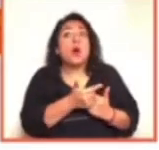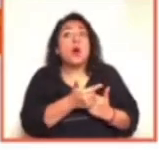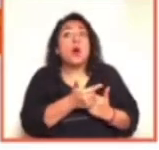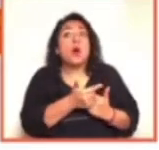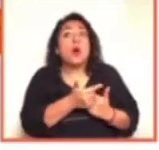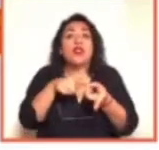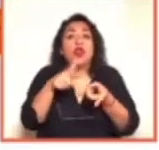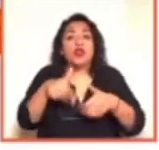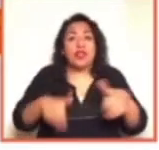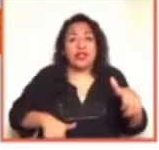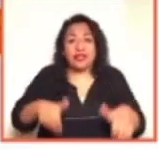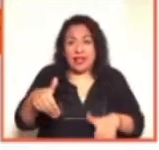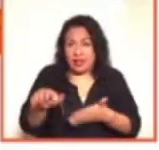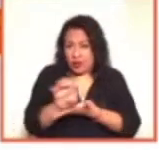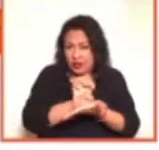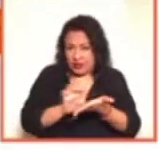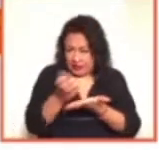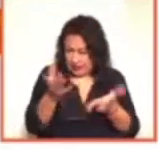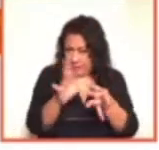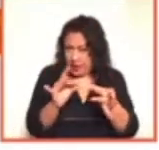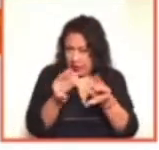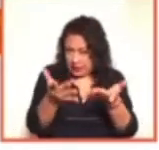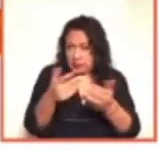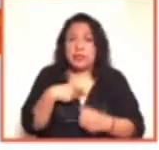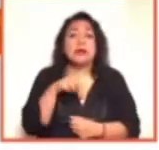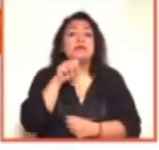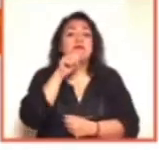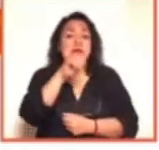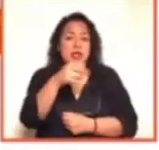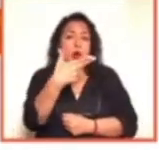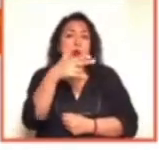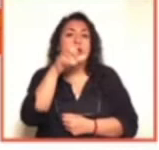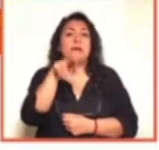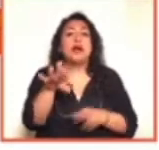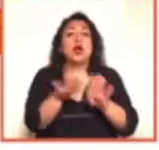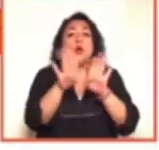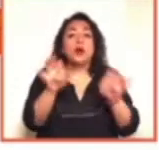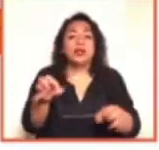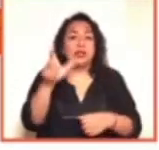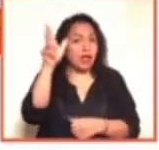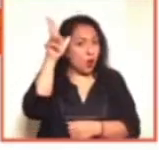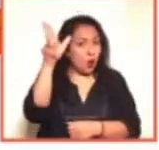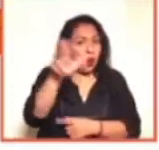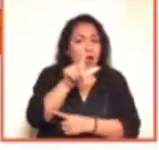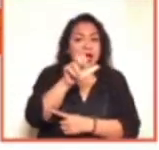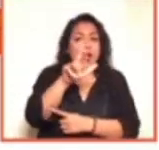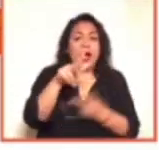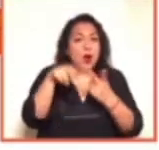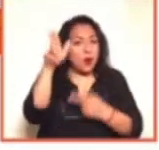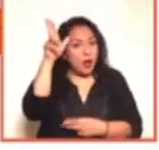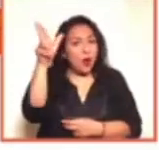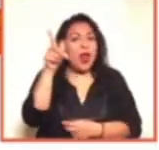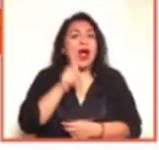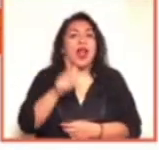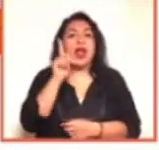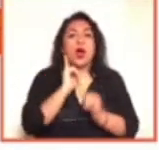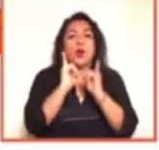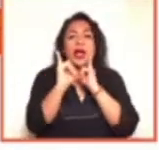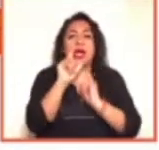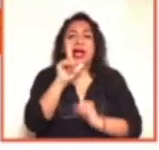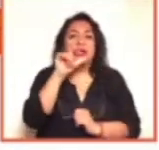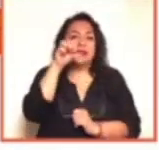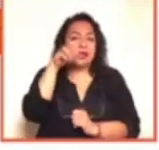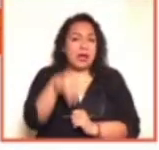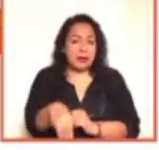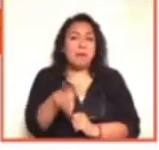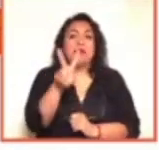antes tú quieres platicarnos algo. Así es, mi estimado Weman, ¿cómo estás? Hola, Laura. Hola también a Laura Regis en la traducción de lenguas de señas mexicana. En